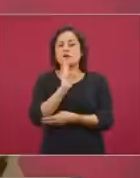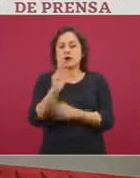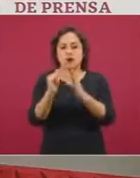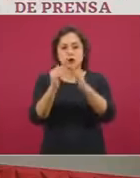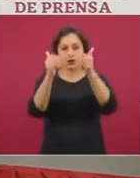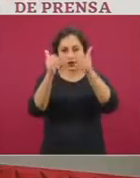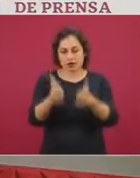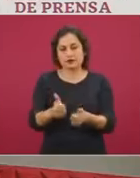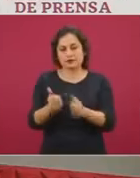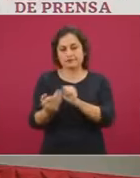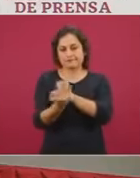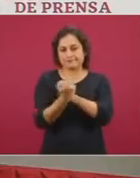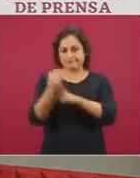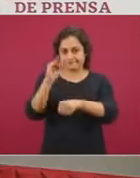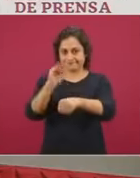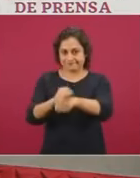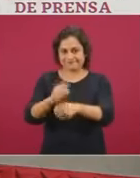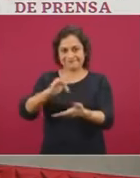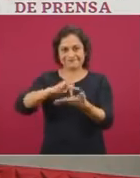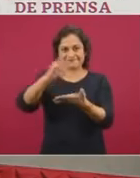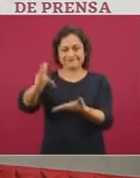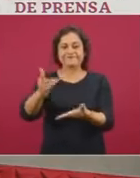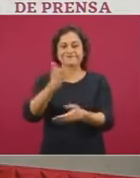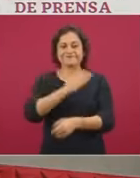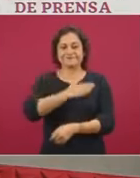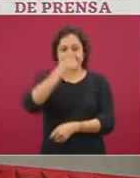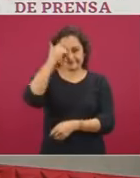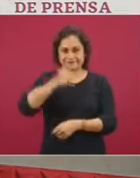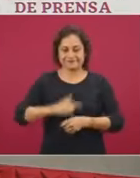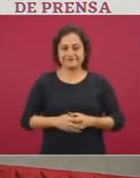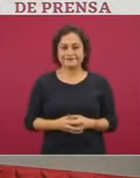mejor podemos protegernos. Muchas gracias y buenas noches.